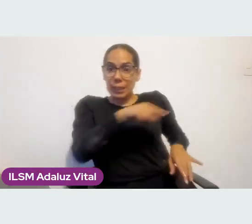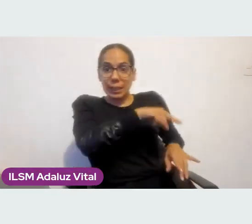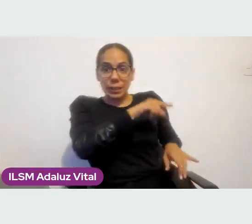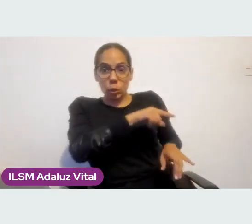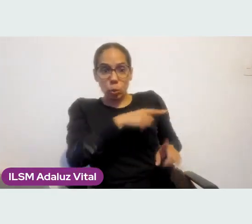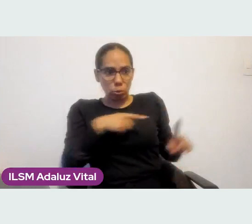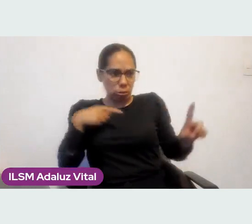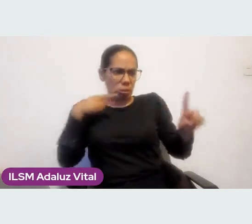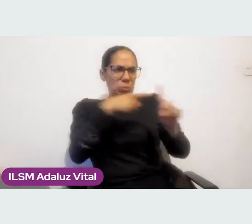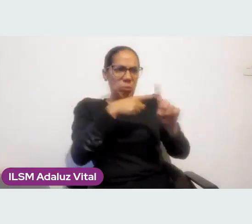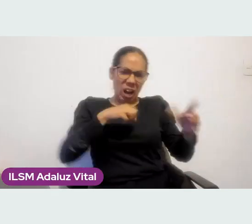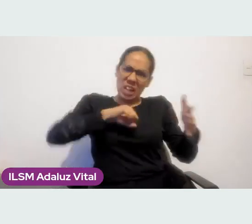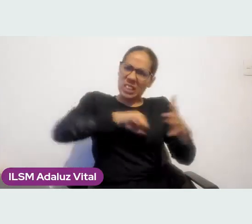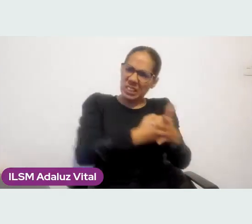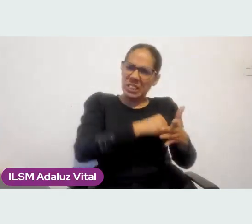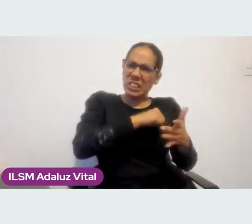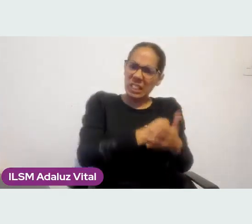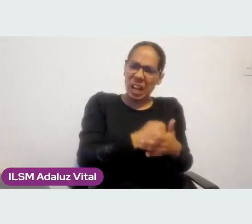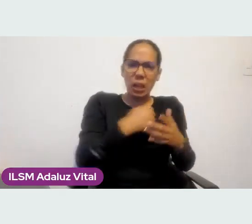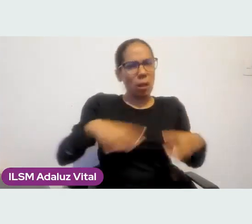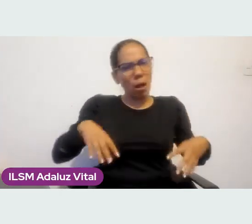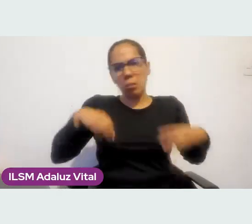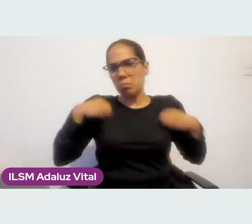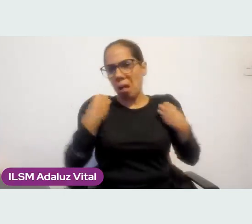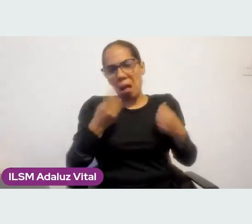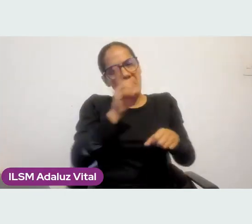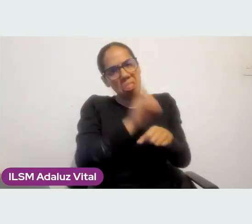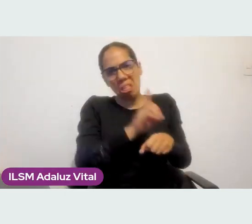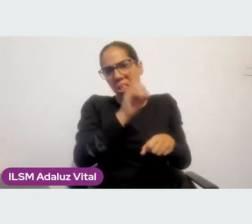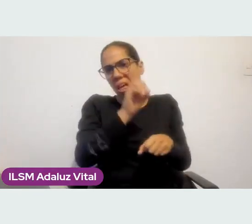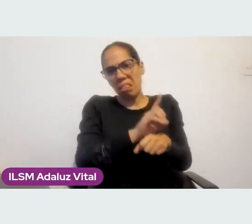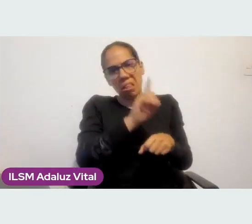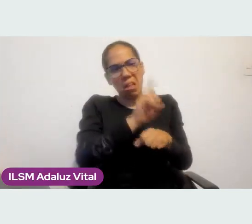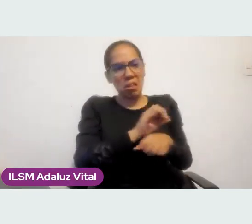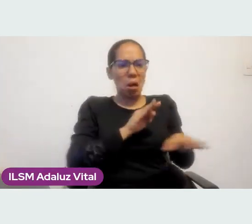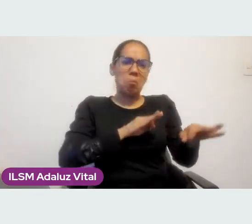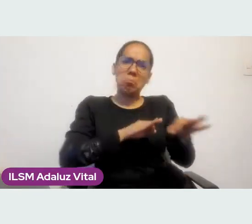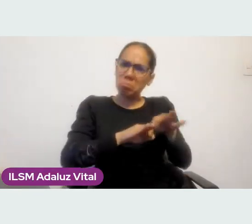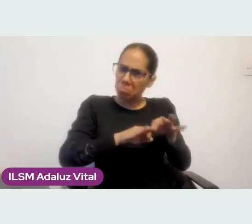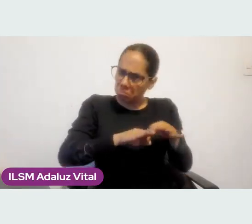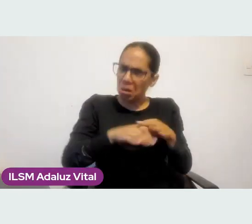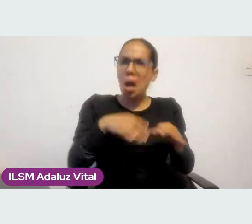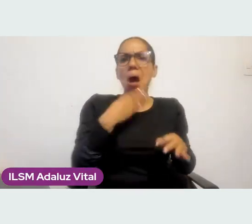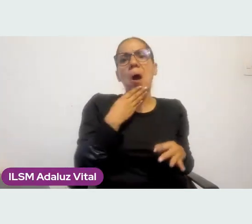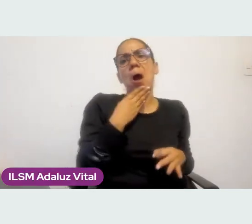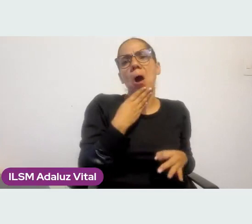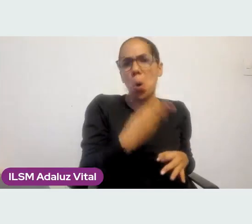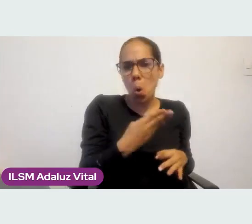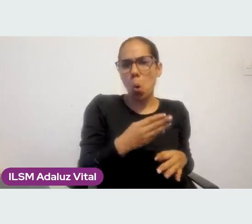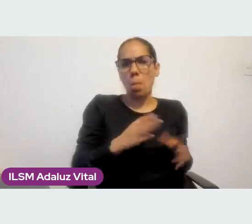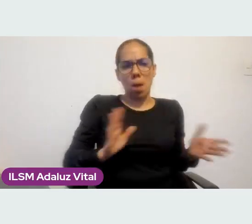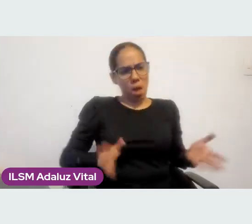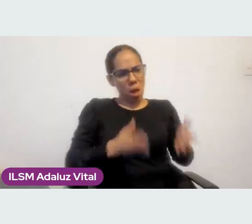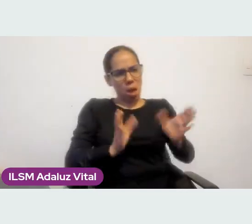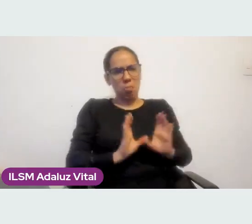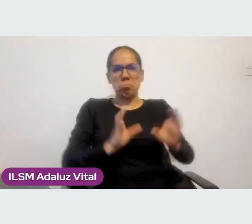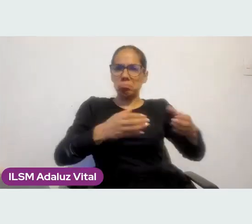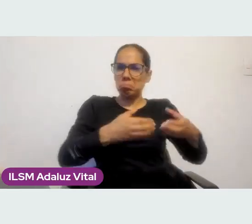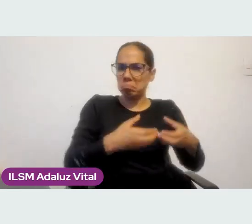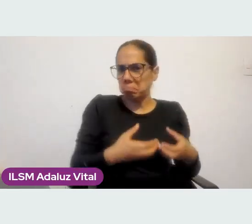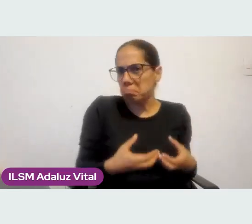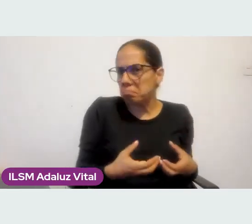las presiones anormales de la vida, trabajar productivamente y contribuir a la comunidad en una